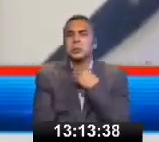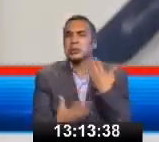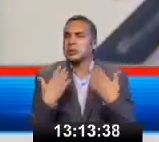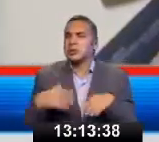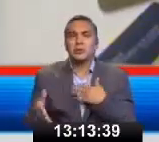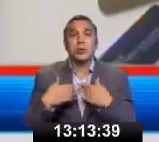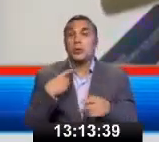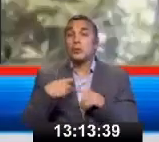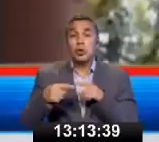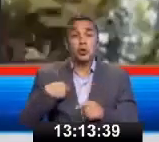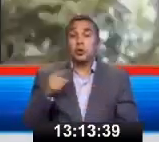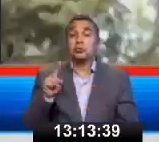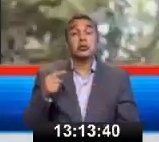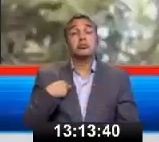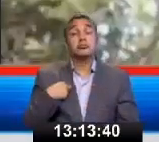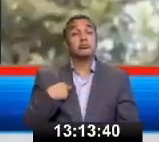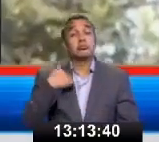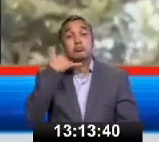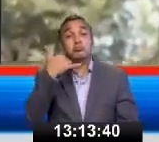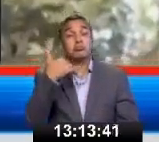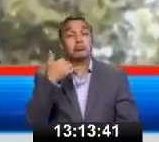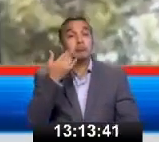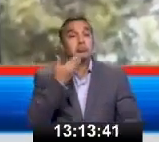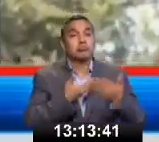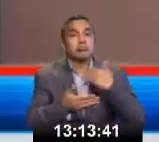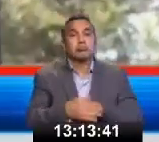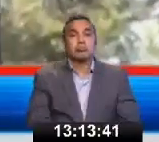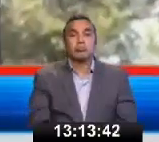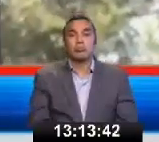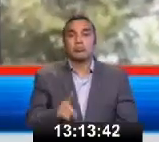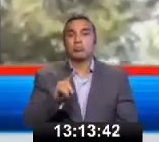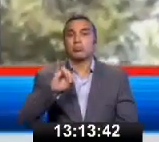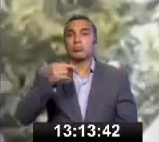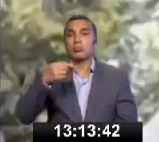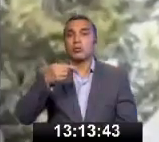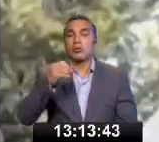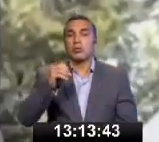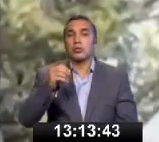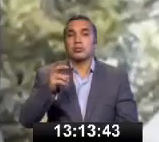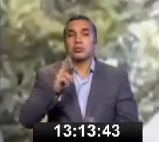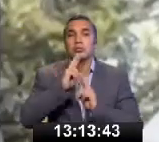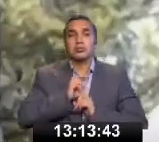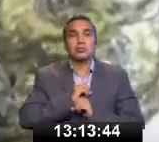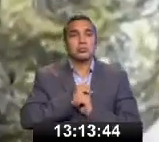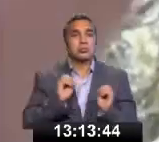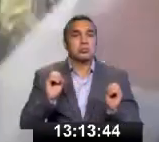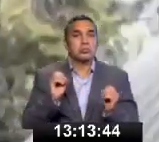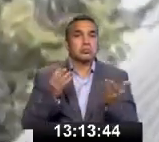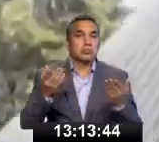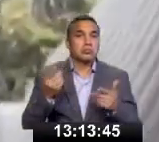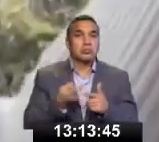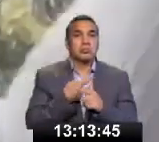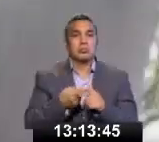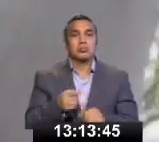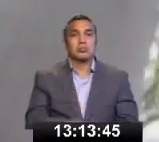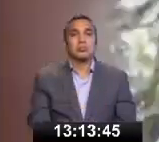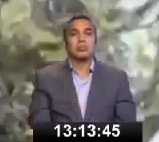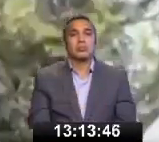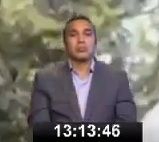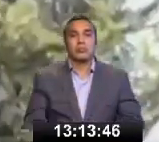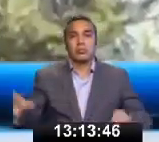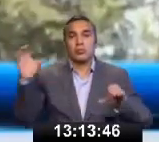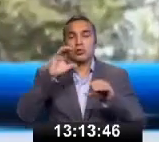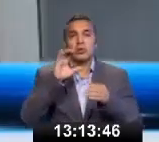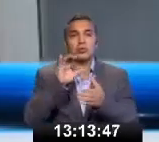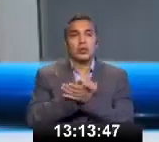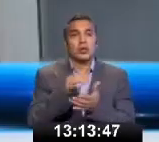devolver lo que no es de ellos. Se le escribió a Diego, no hubo contestación de él en la tarde que yo me ocupé de mis labores. Le busqué a la esposa